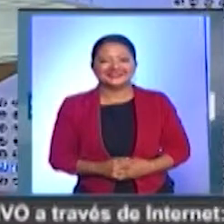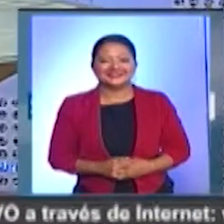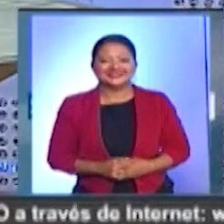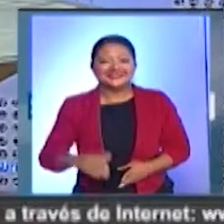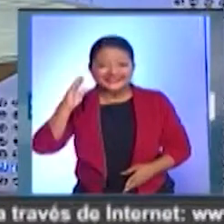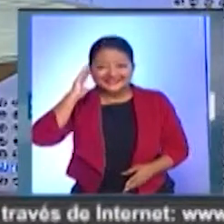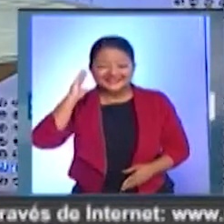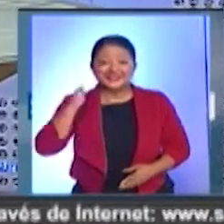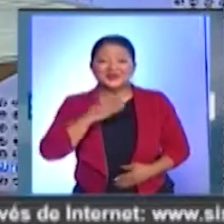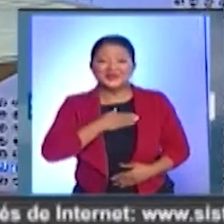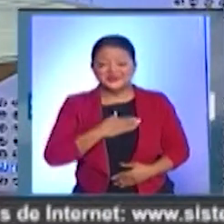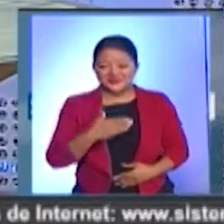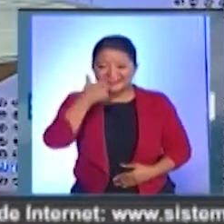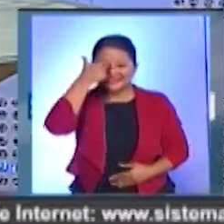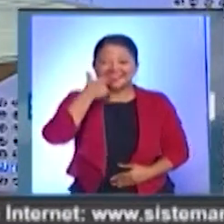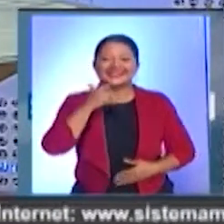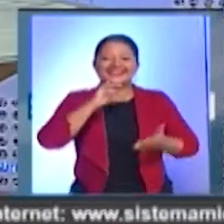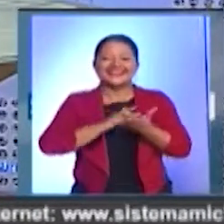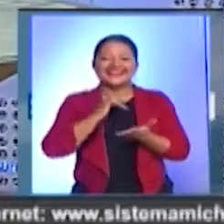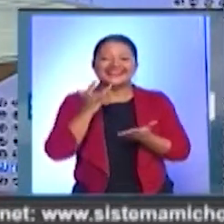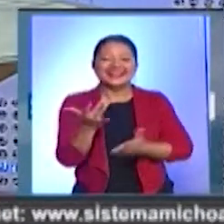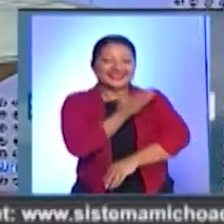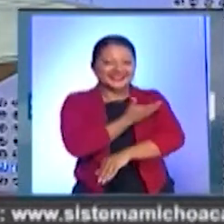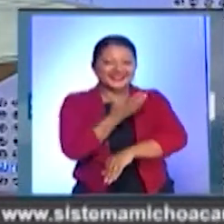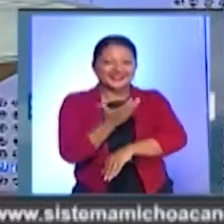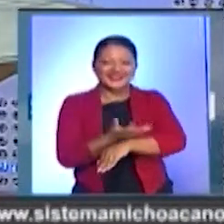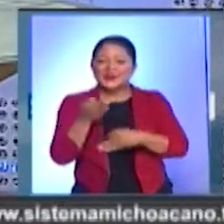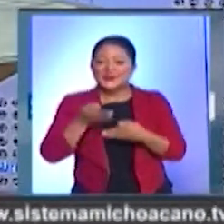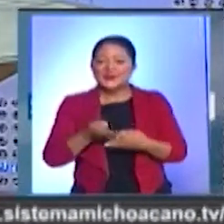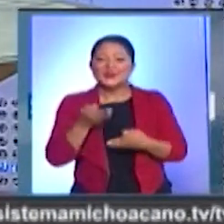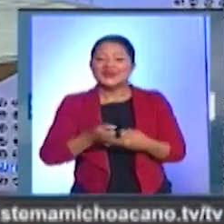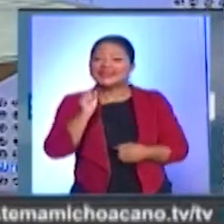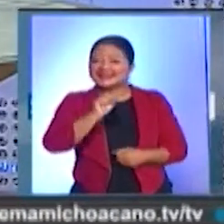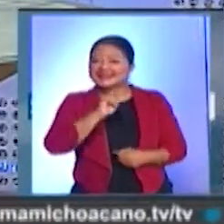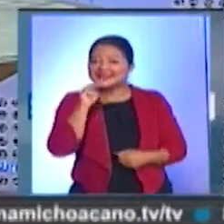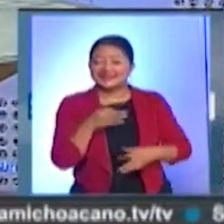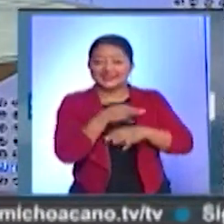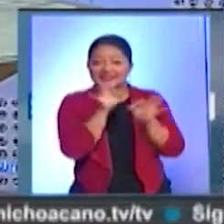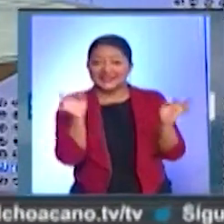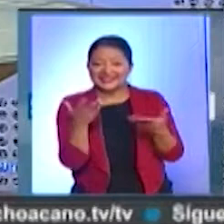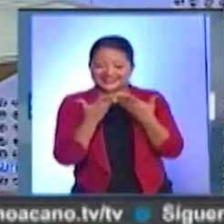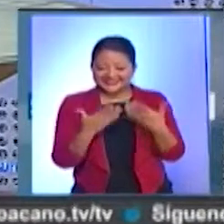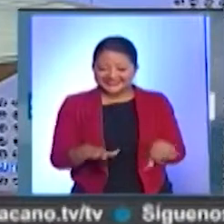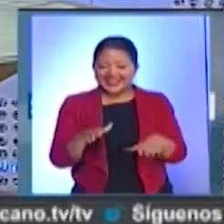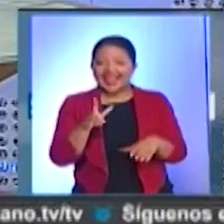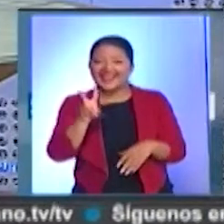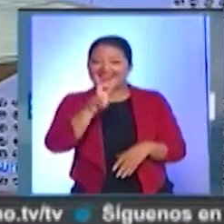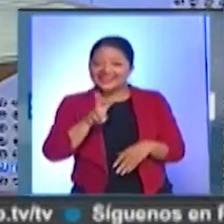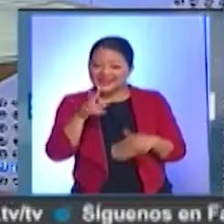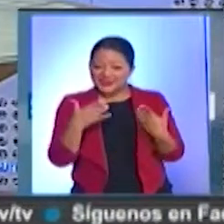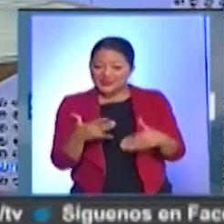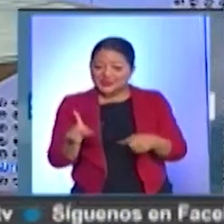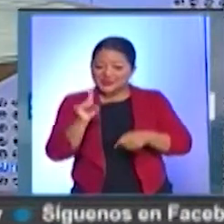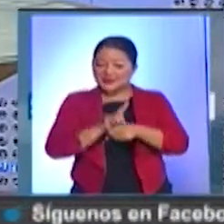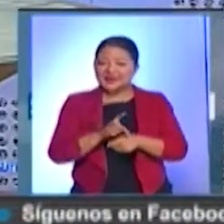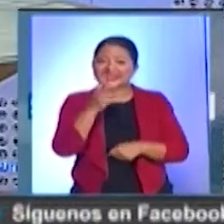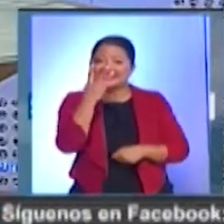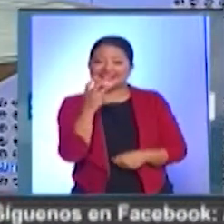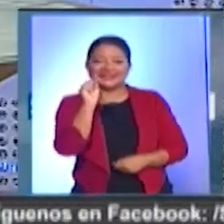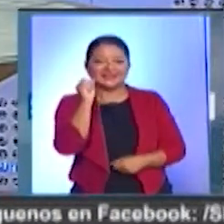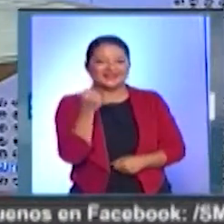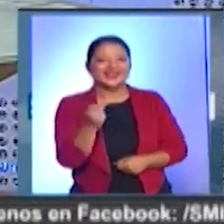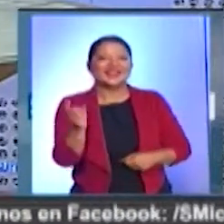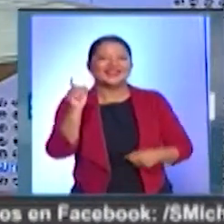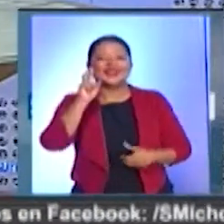hola qué tal muy buenas noches gracias por acompañarnos hoy nsm noticias y en este cierre de semana viernes 3 de septiembre del